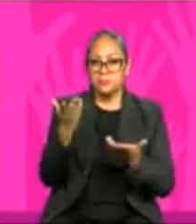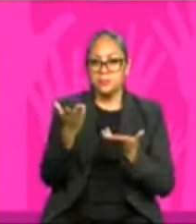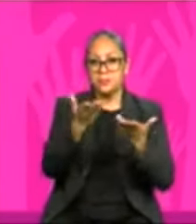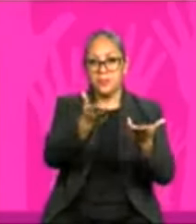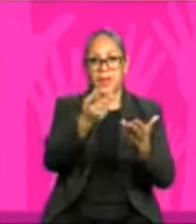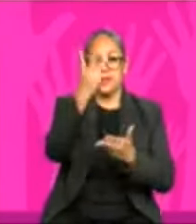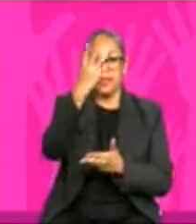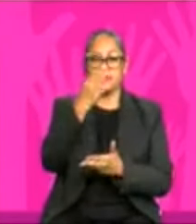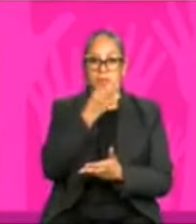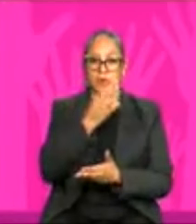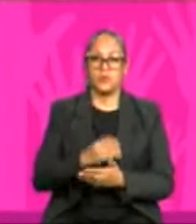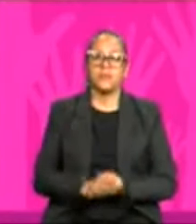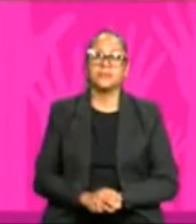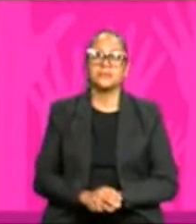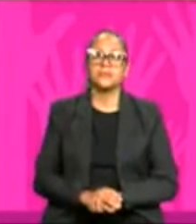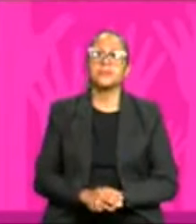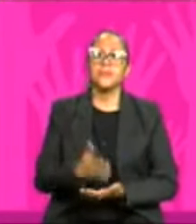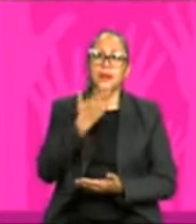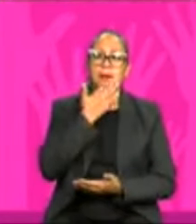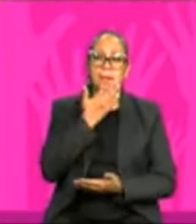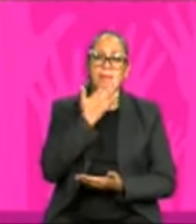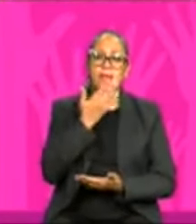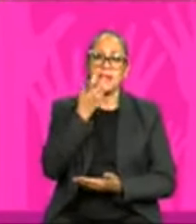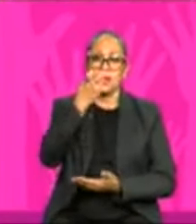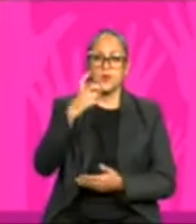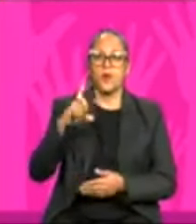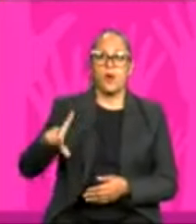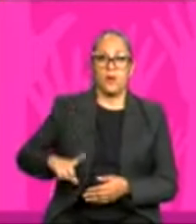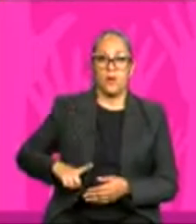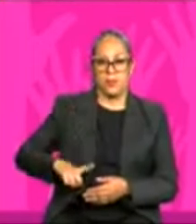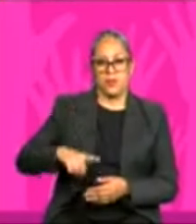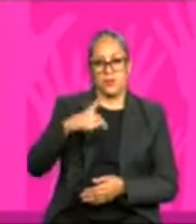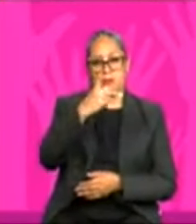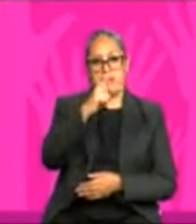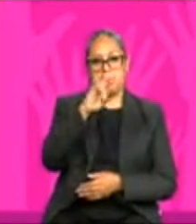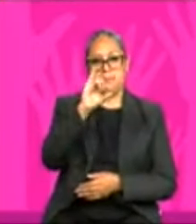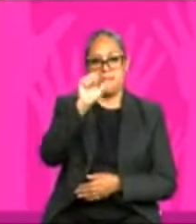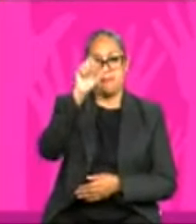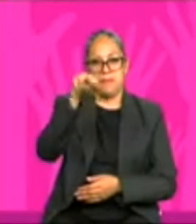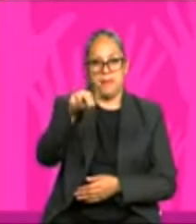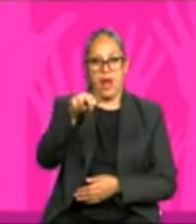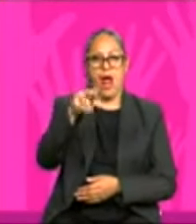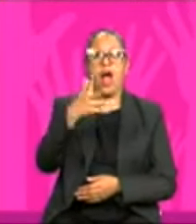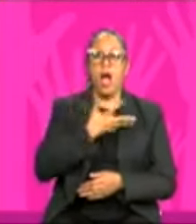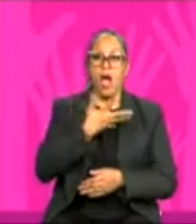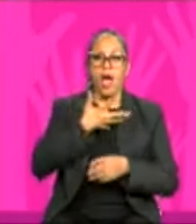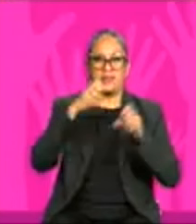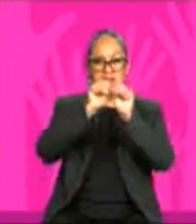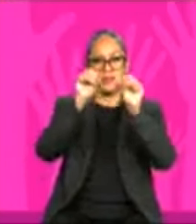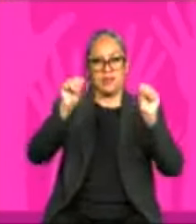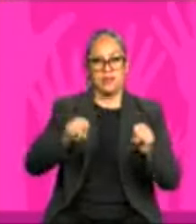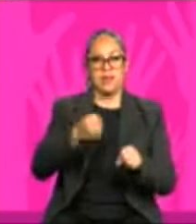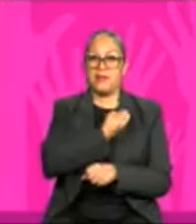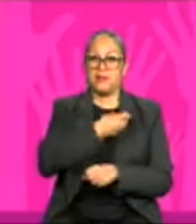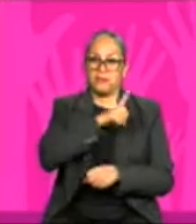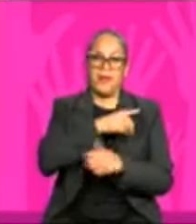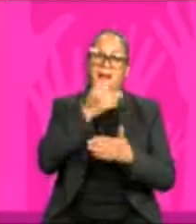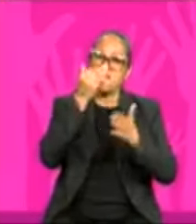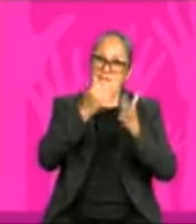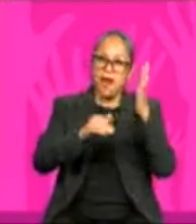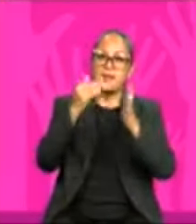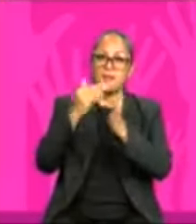participación de 3 minutos. Sí, los gobiernos del PRIAN dejaron un sistema de salud muy deficiente,